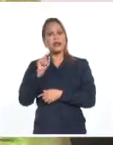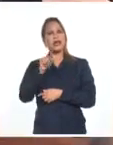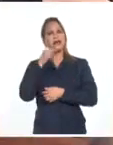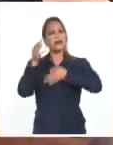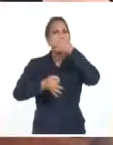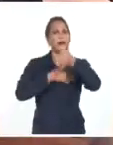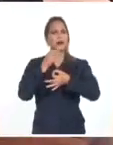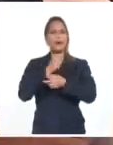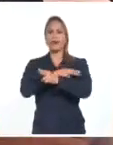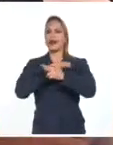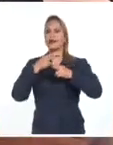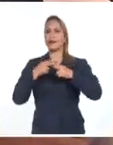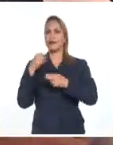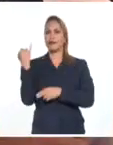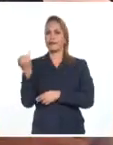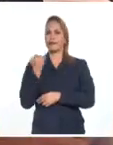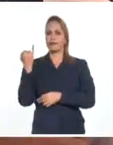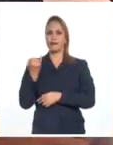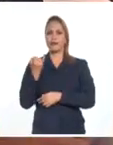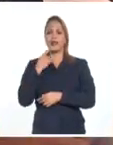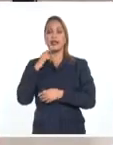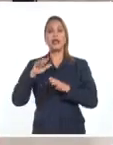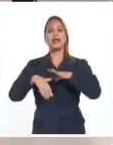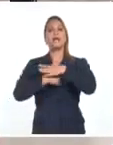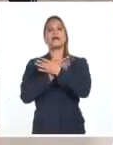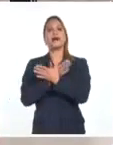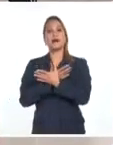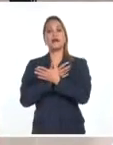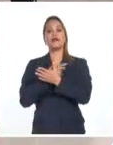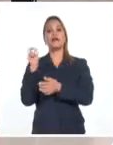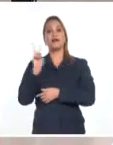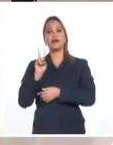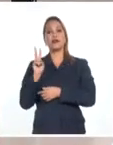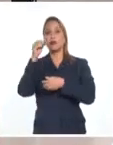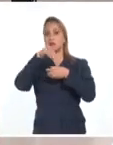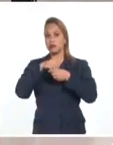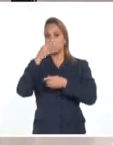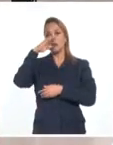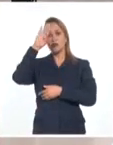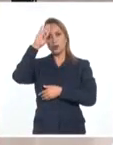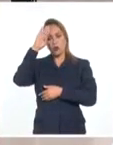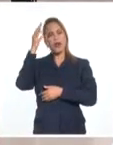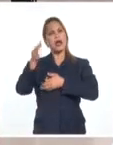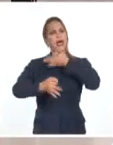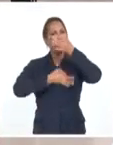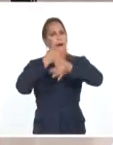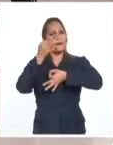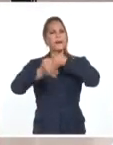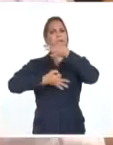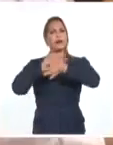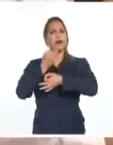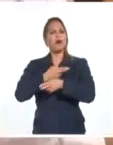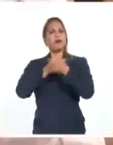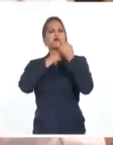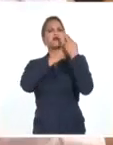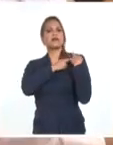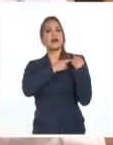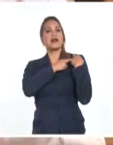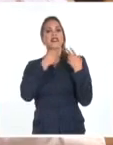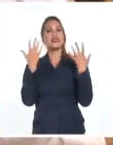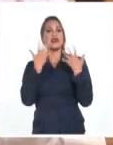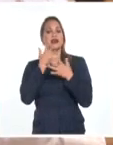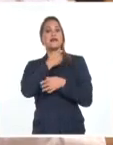contexto histórico internacional. El embajador de Venezuela en Cuba, Adán Chávez Frías, también se refirió a la responsabilidad de nuestros